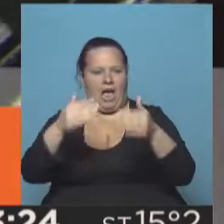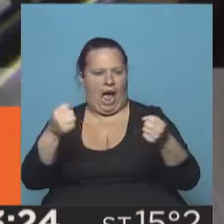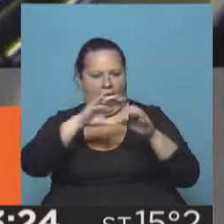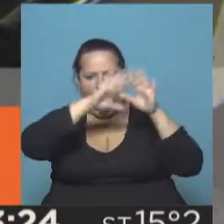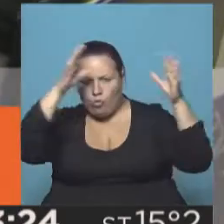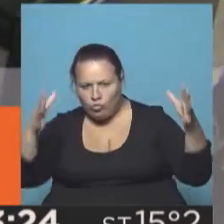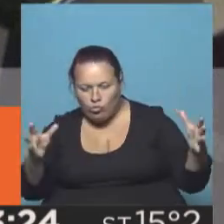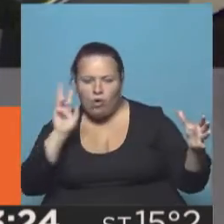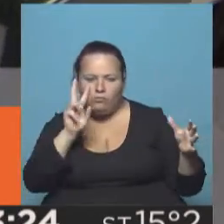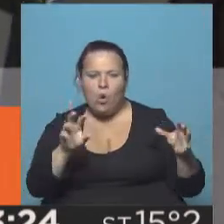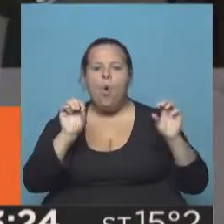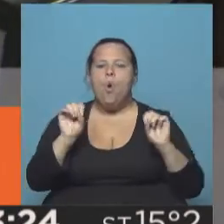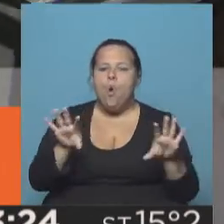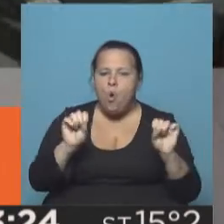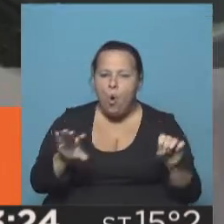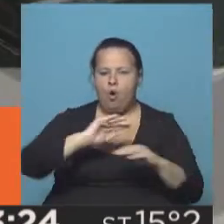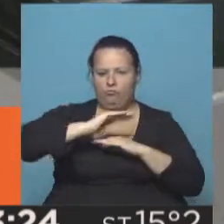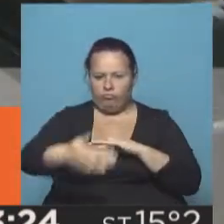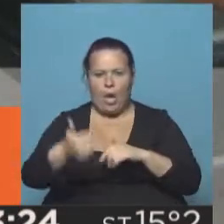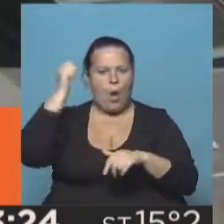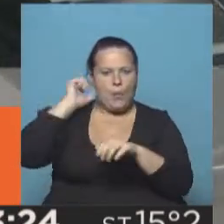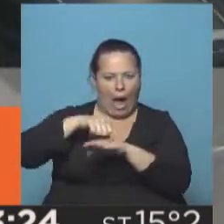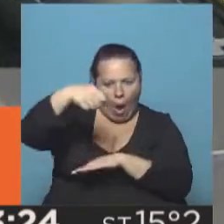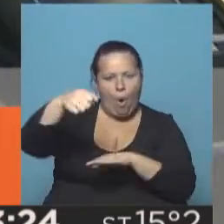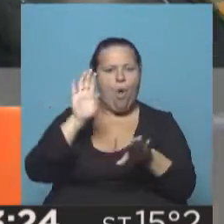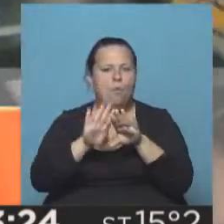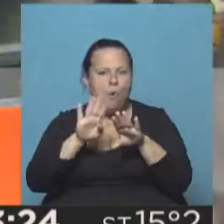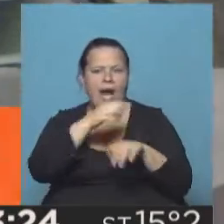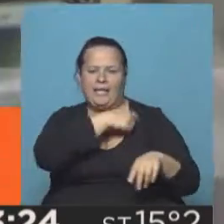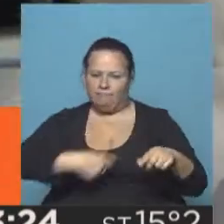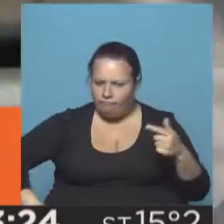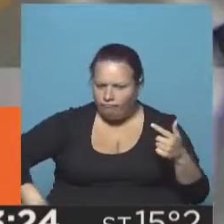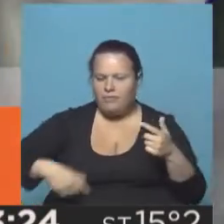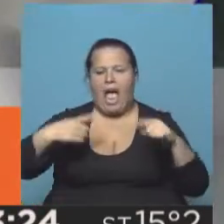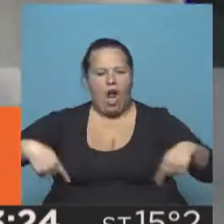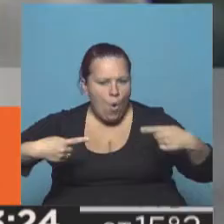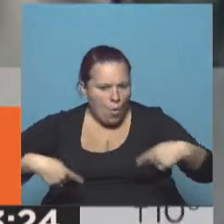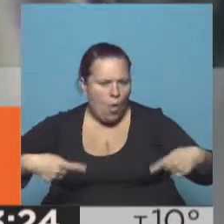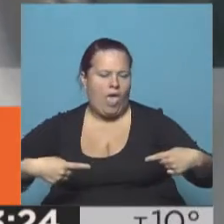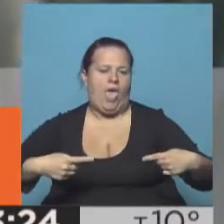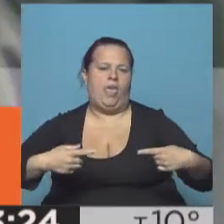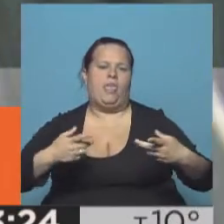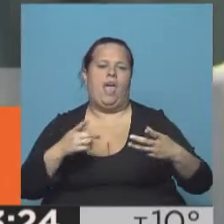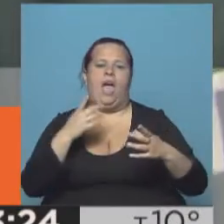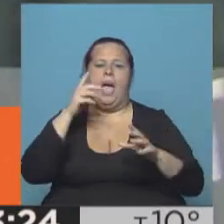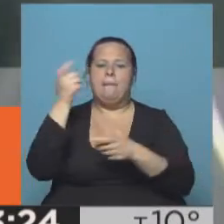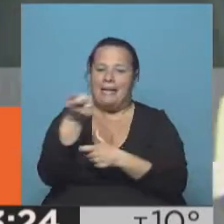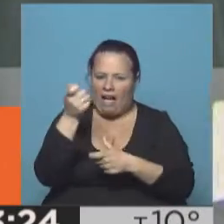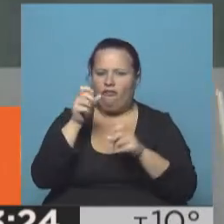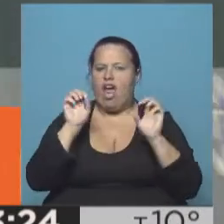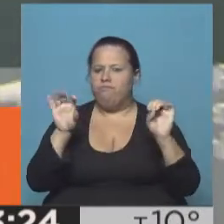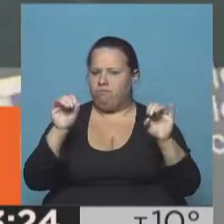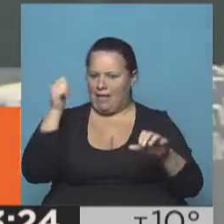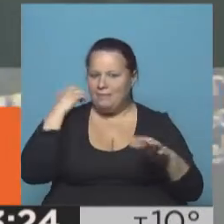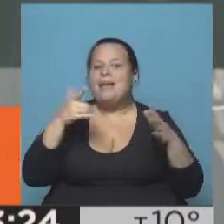vehículo luces capó baúl puertas enormes de seguridad neumáticos matafuego baliza que